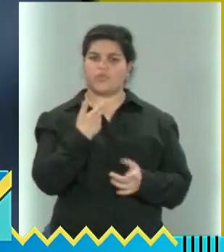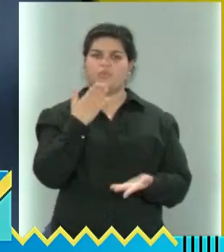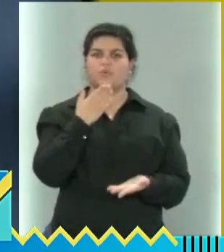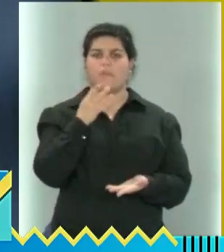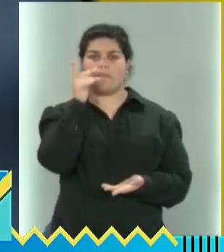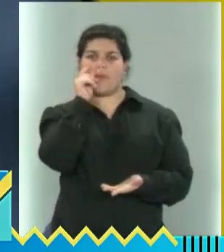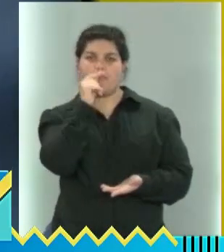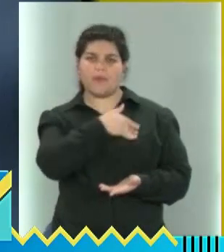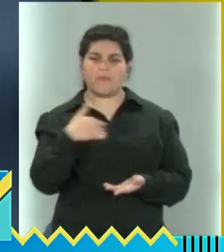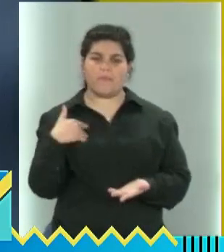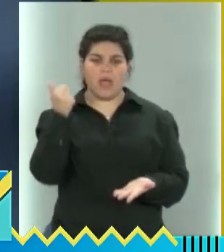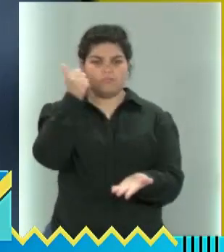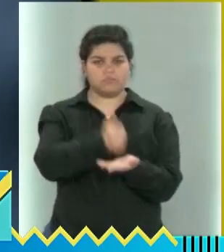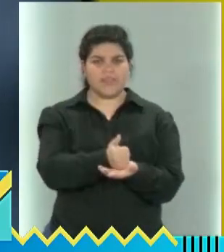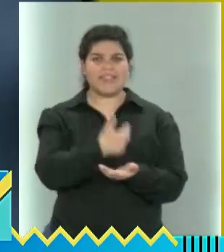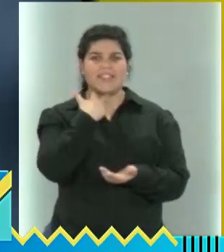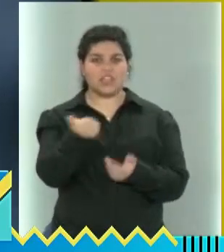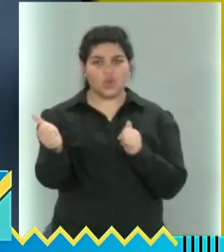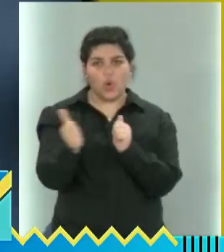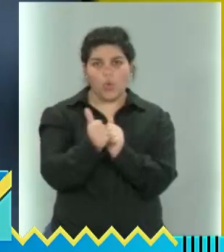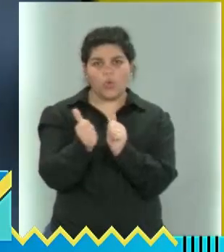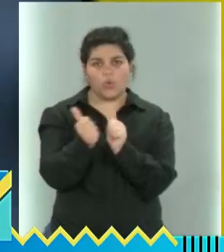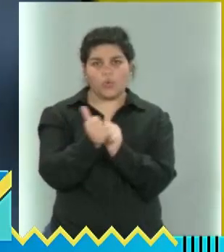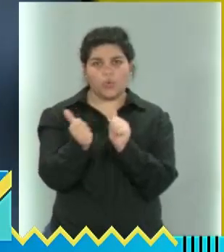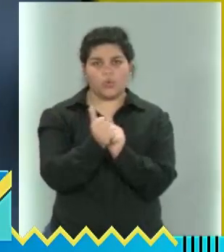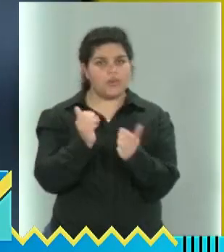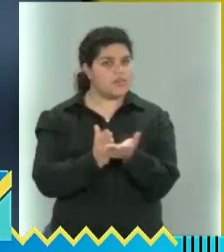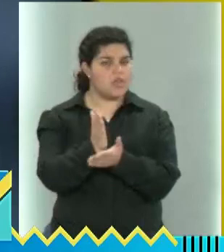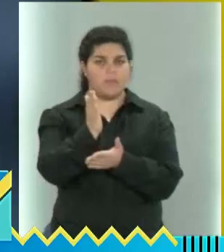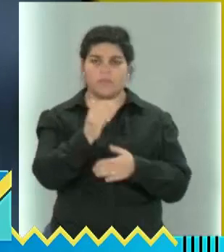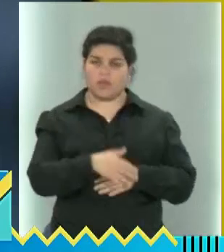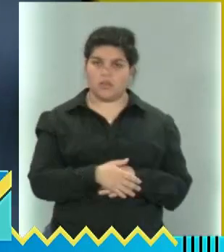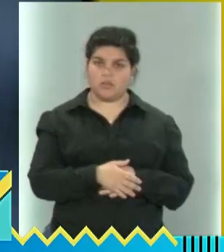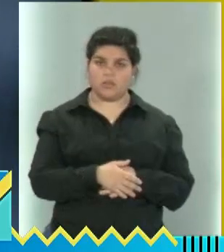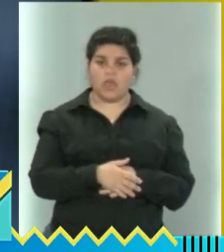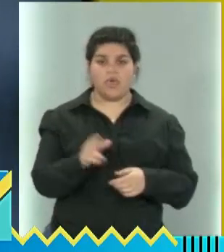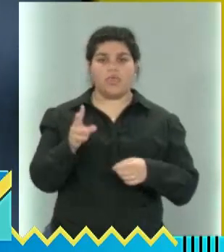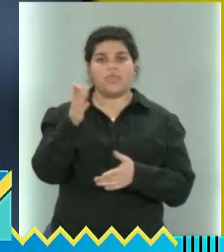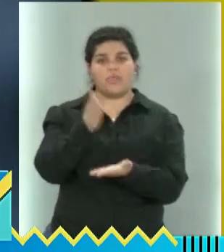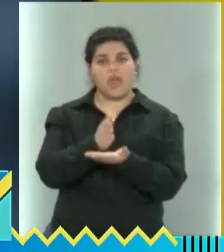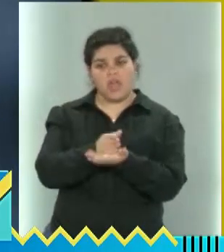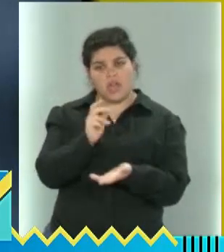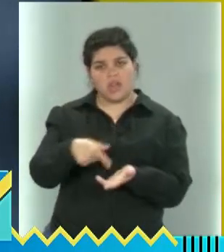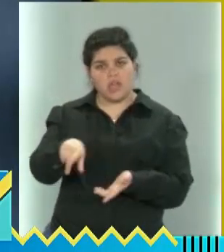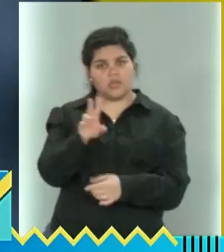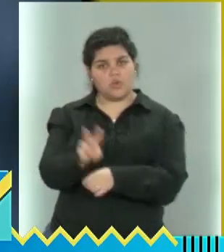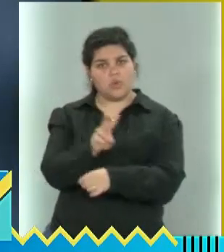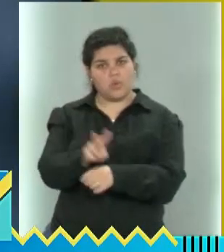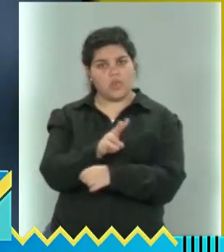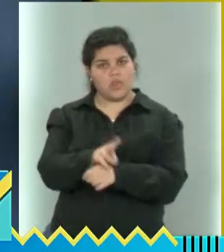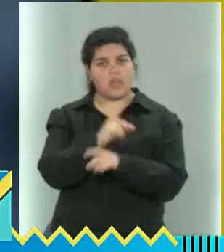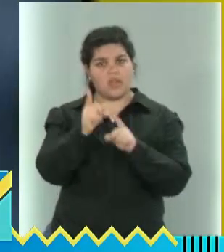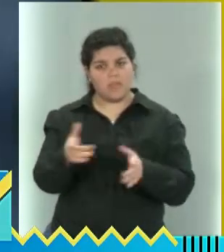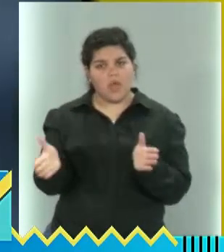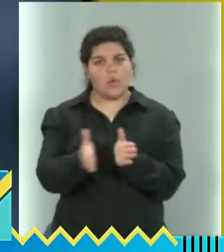papás es justamente ese, estar al lado de nuestros hijos, bregar por sus derechos luchar con ellos para que su derecho a la